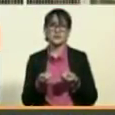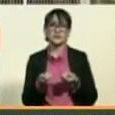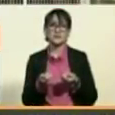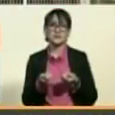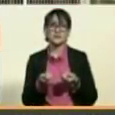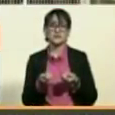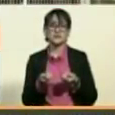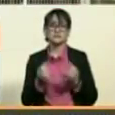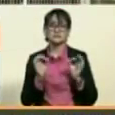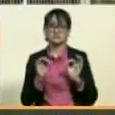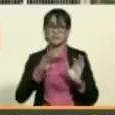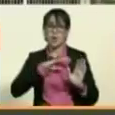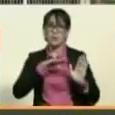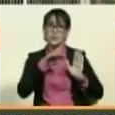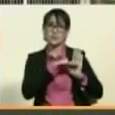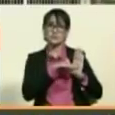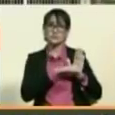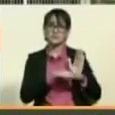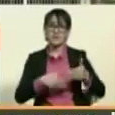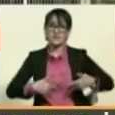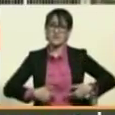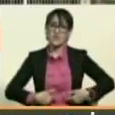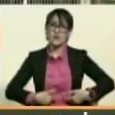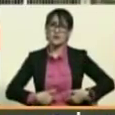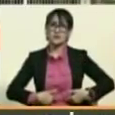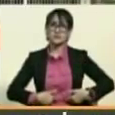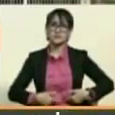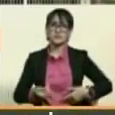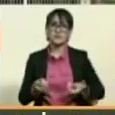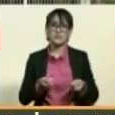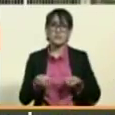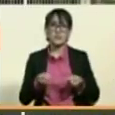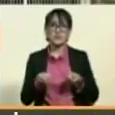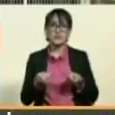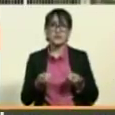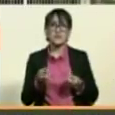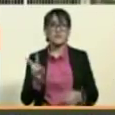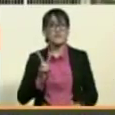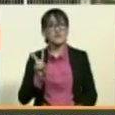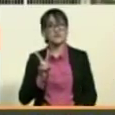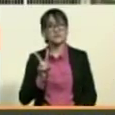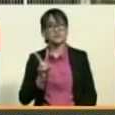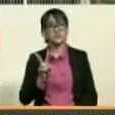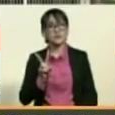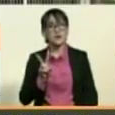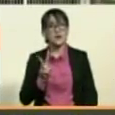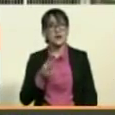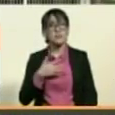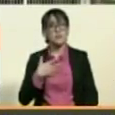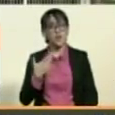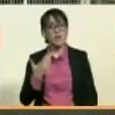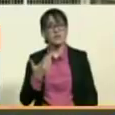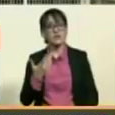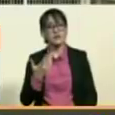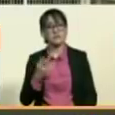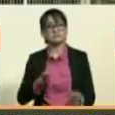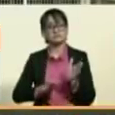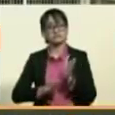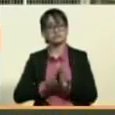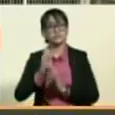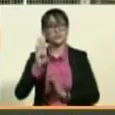con instrumentos propios, esfuerzos propios, moneda propia, Venezuela podrá transitar el camino de la